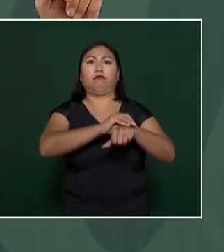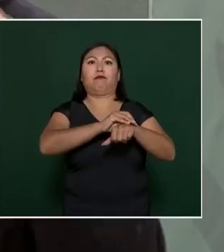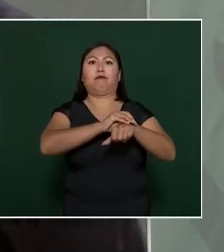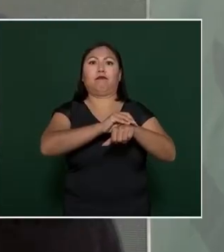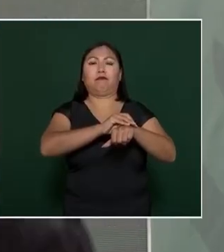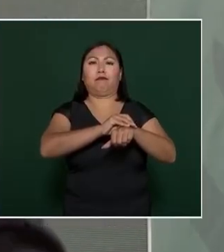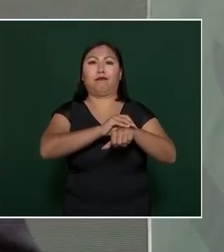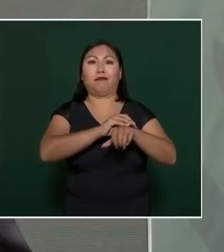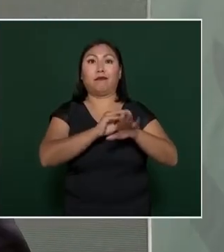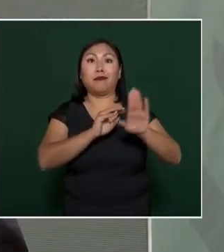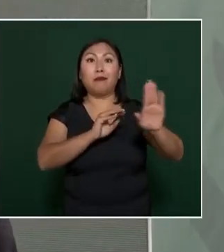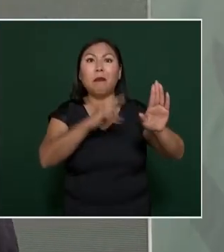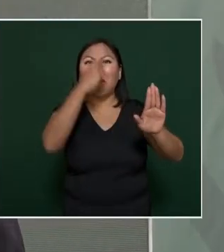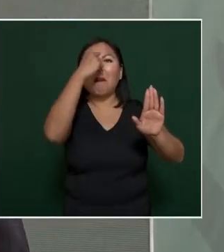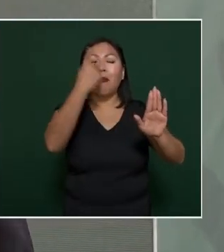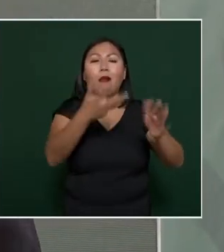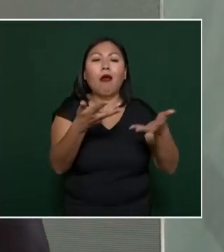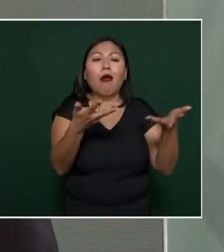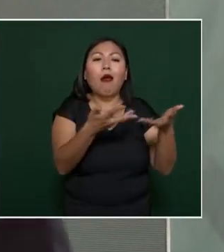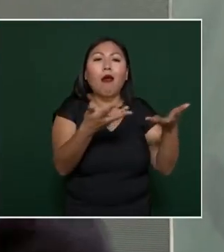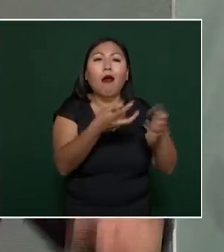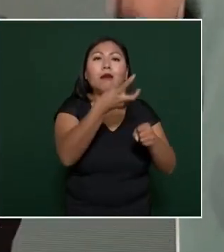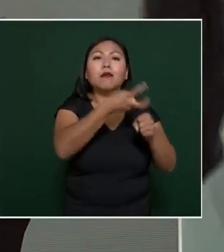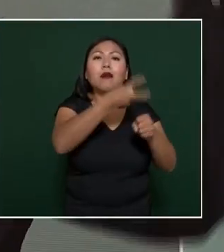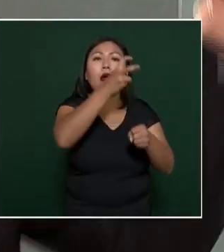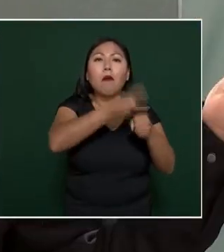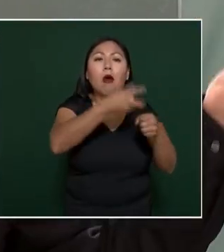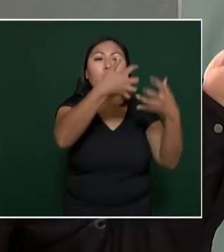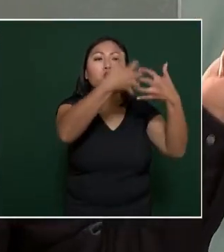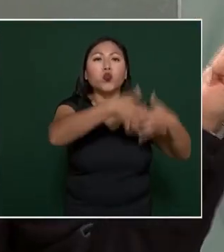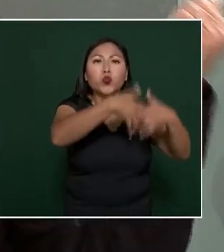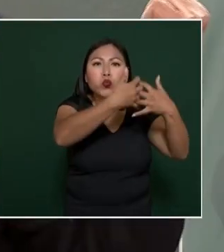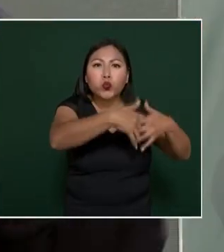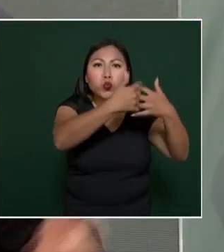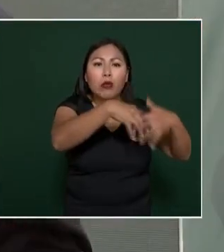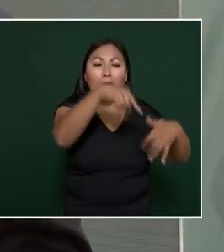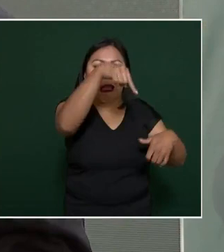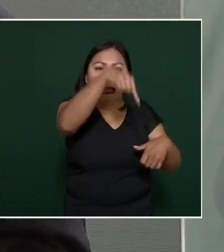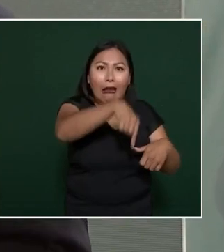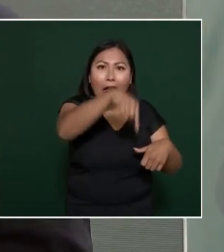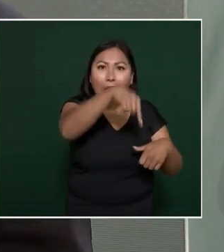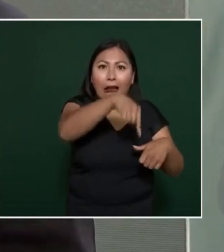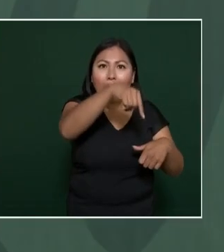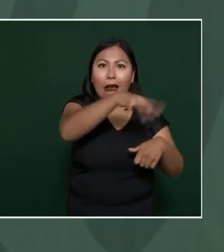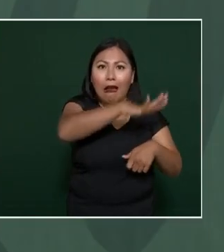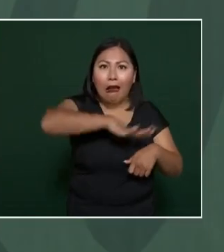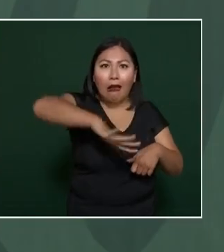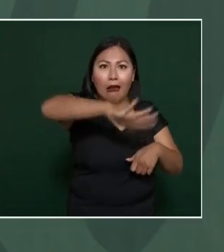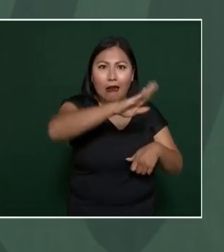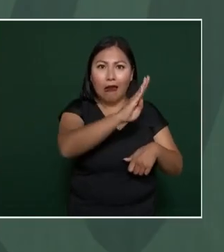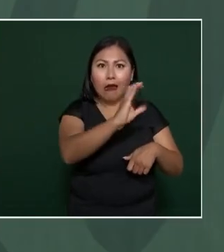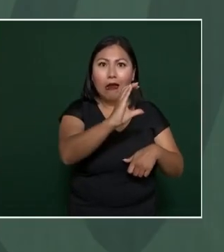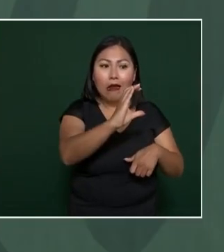cerveza aquí y venderla en Estados